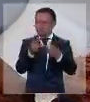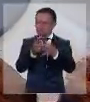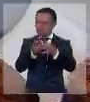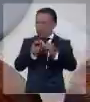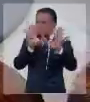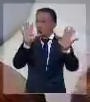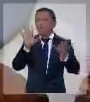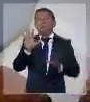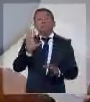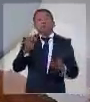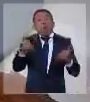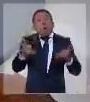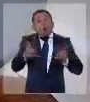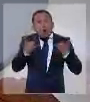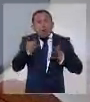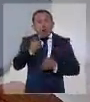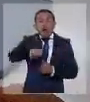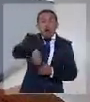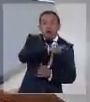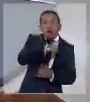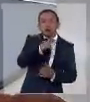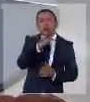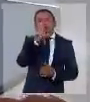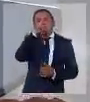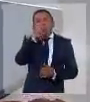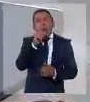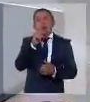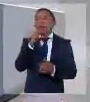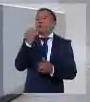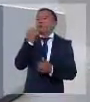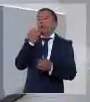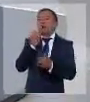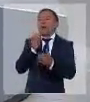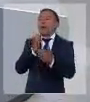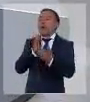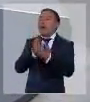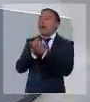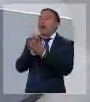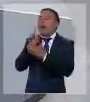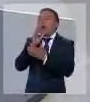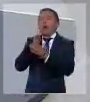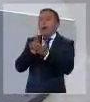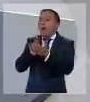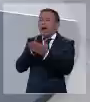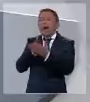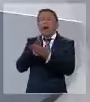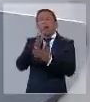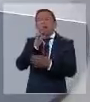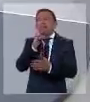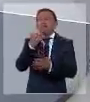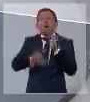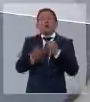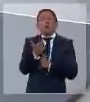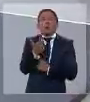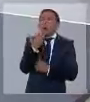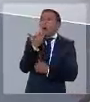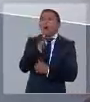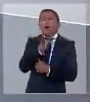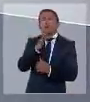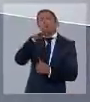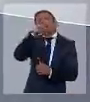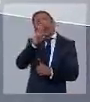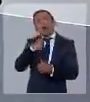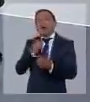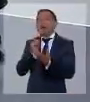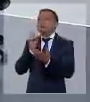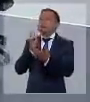la oportunidad de estudiar por falta de recursos. No debe haber rechazados en nuestro país y tengo la fórmula para lograrlo.